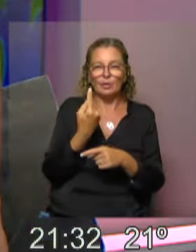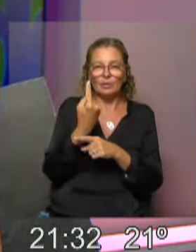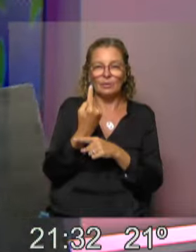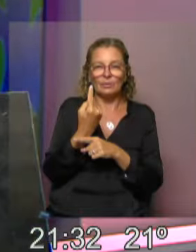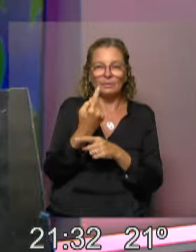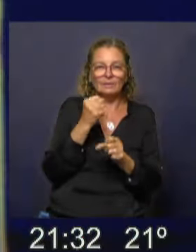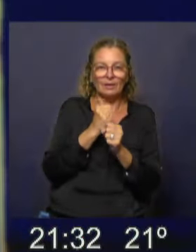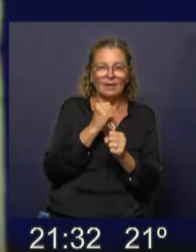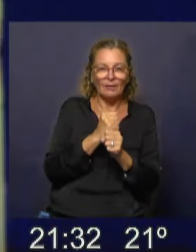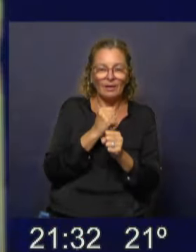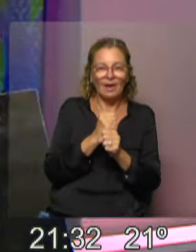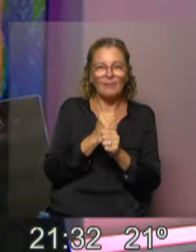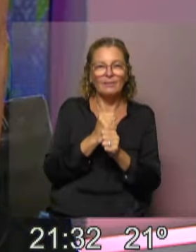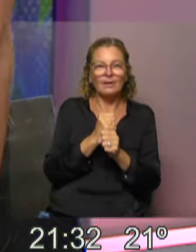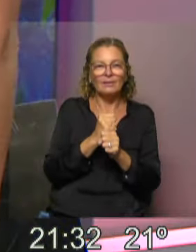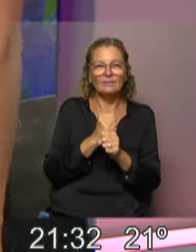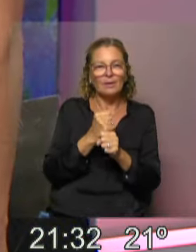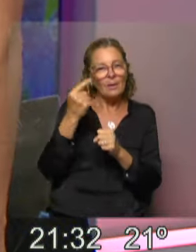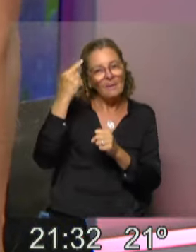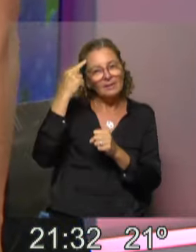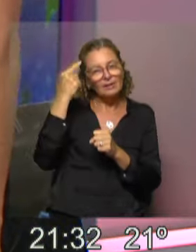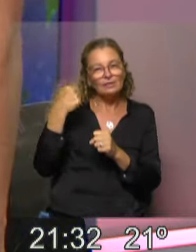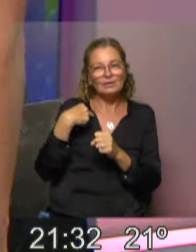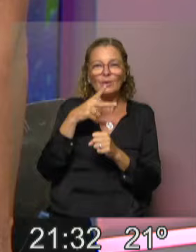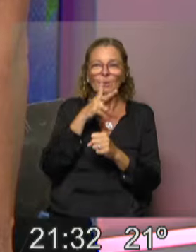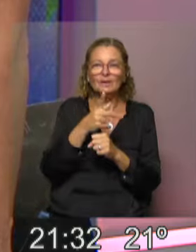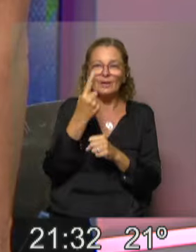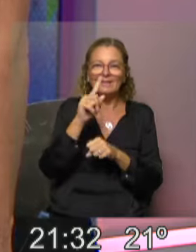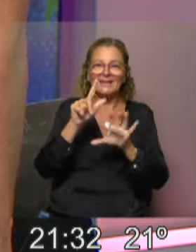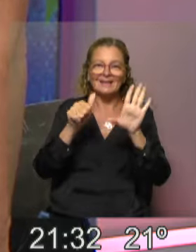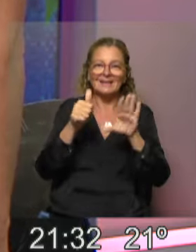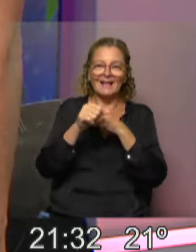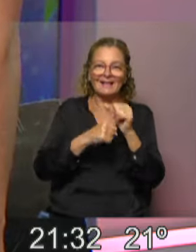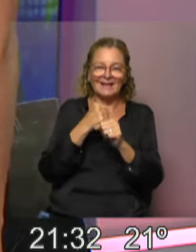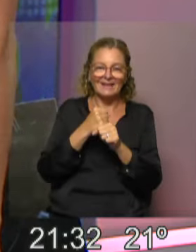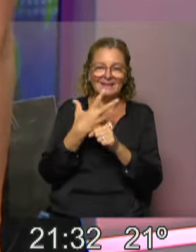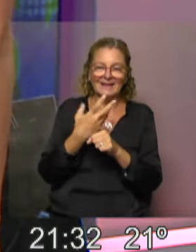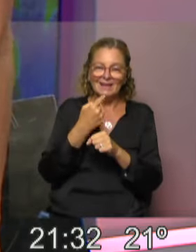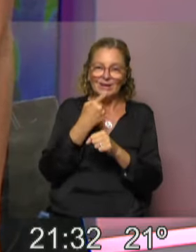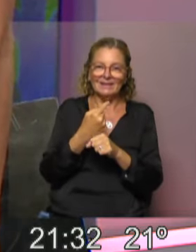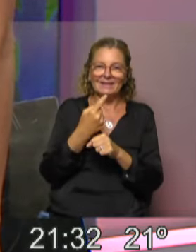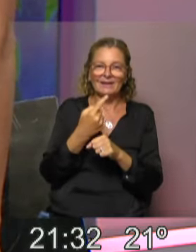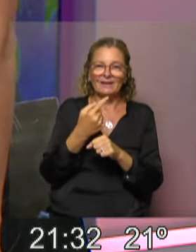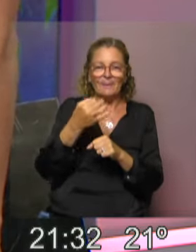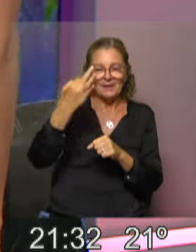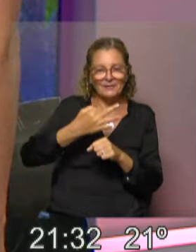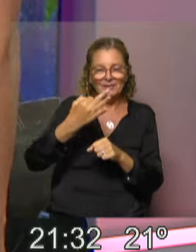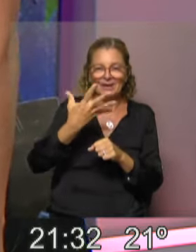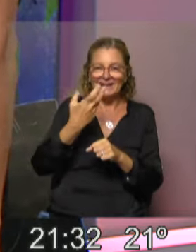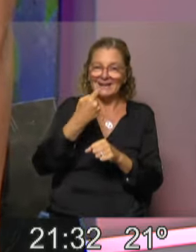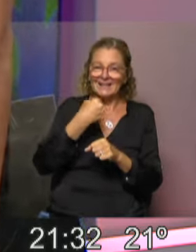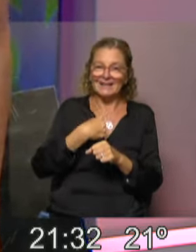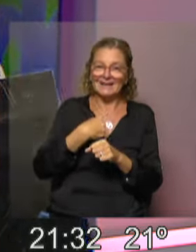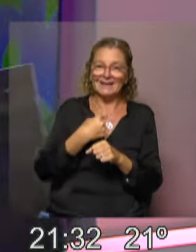porque está trabajando. Yo tengo un pensando. Hijo de 16 años, Diego Martínez. Estoy en una. Te quiero decir que sé perfectamente lo que quiere decir estoy